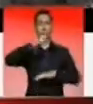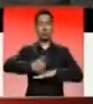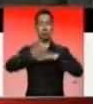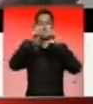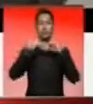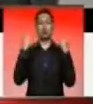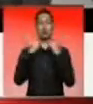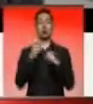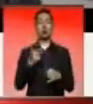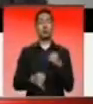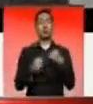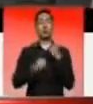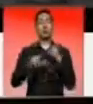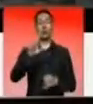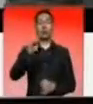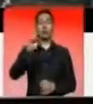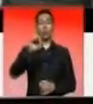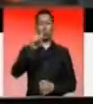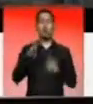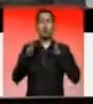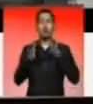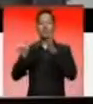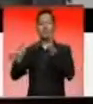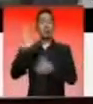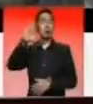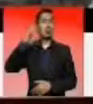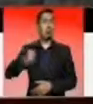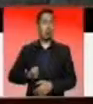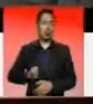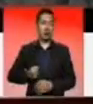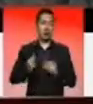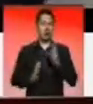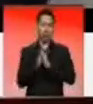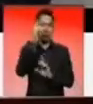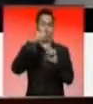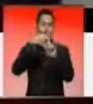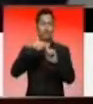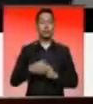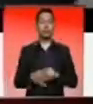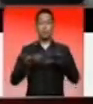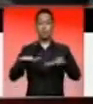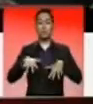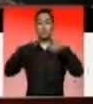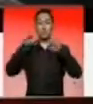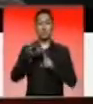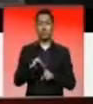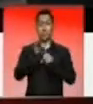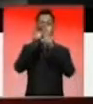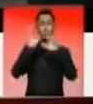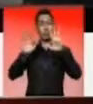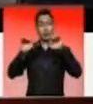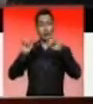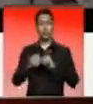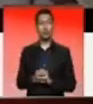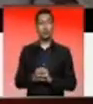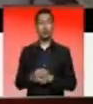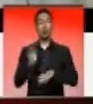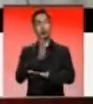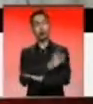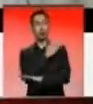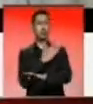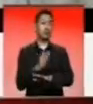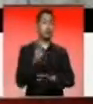de este viernes en la Catedral de la Inmaculada Concepción de Cuenca. En la ceremonia especial de despedida al monseñor hubo música.